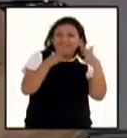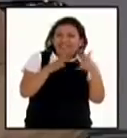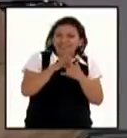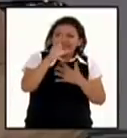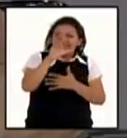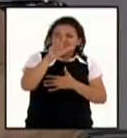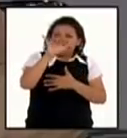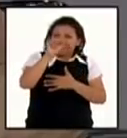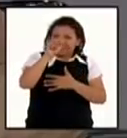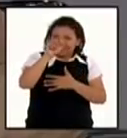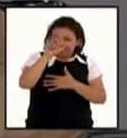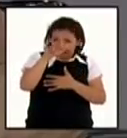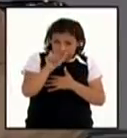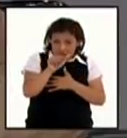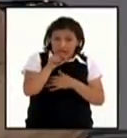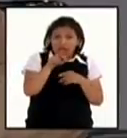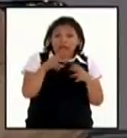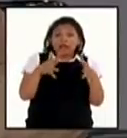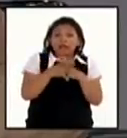es una guerra que se da